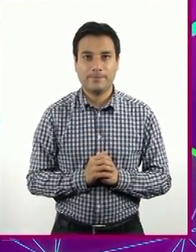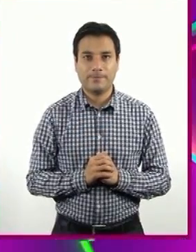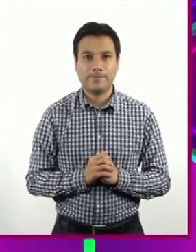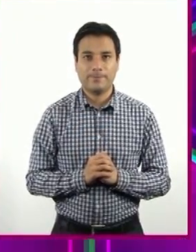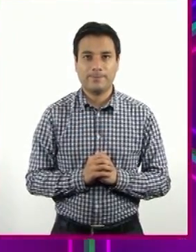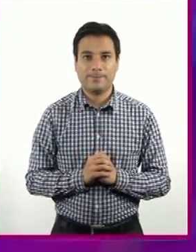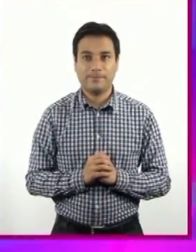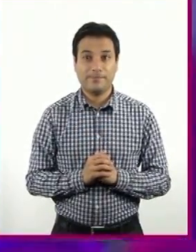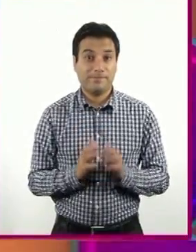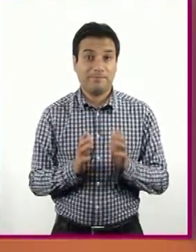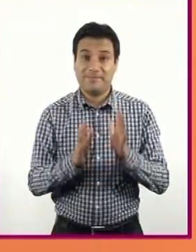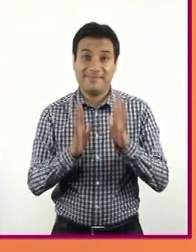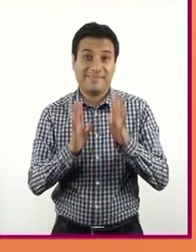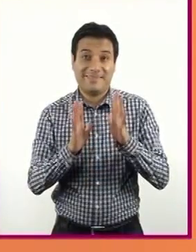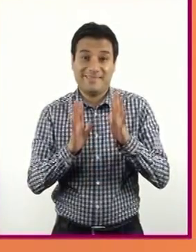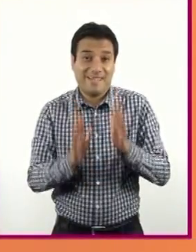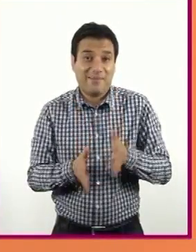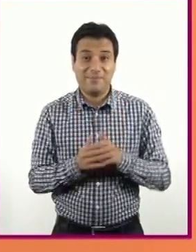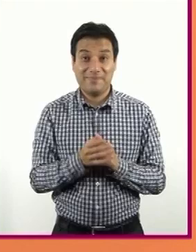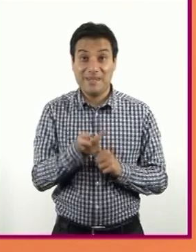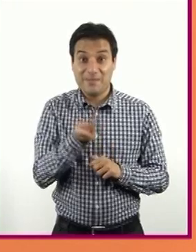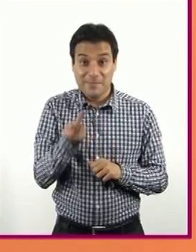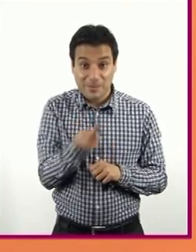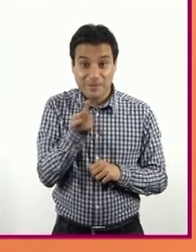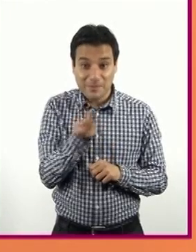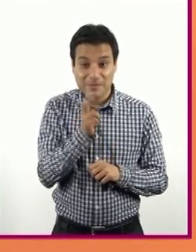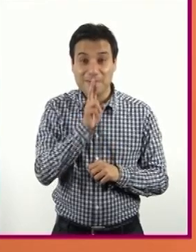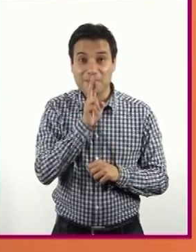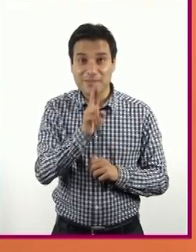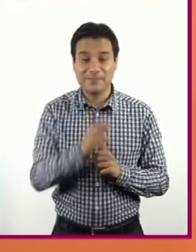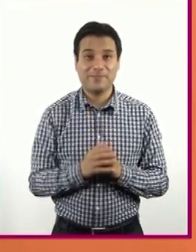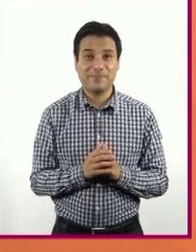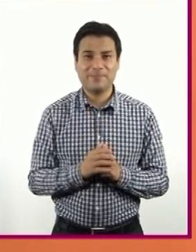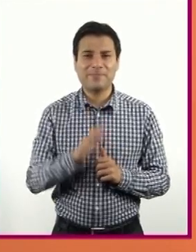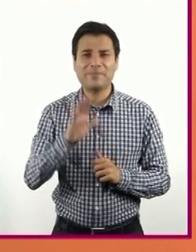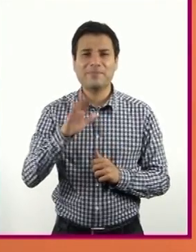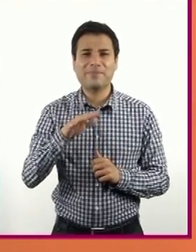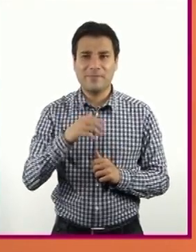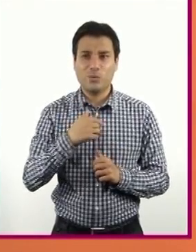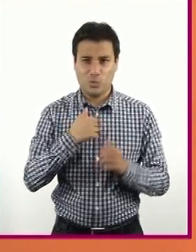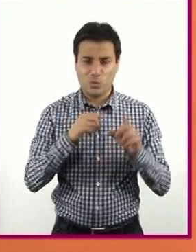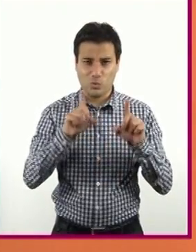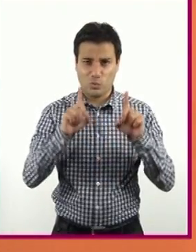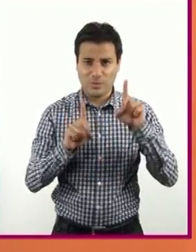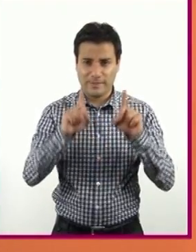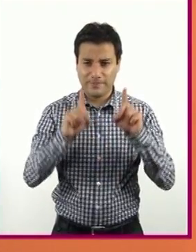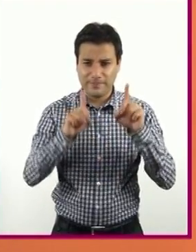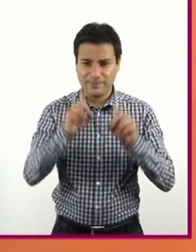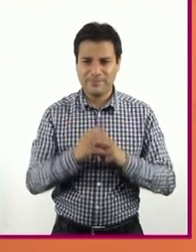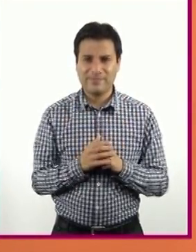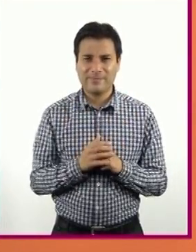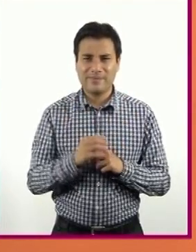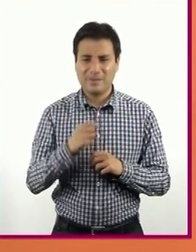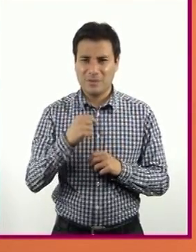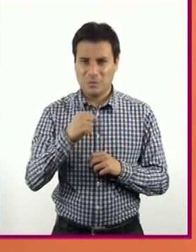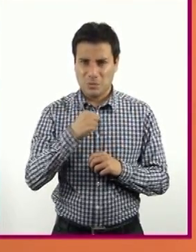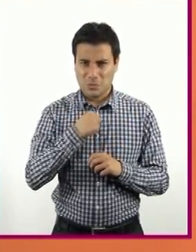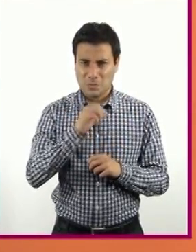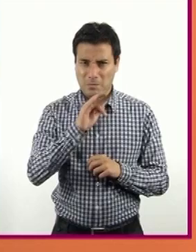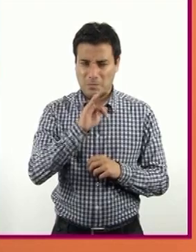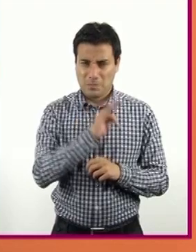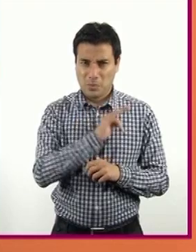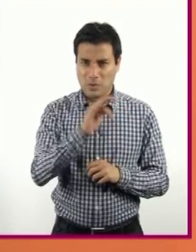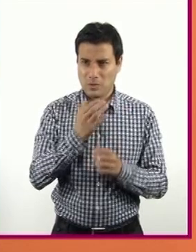Fueron todas las preguntas que nos hicieron llegar los alumnos. Maestra, yo tengo otra pregunta. ¿Puedo plantear una